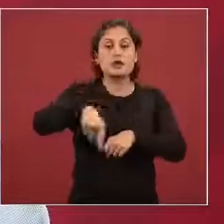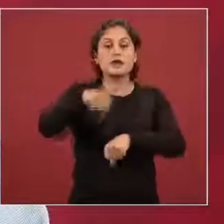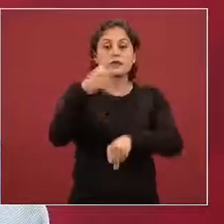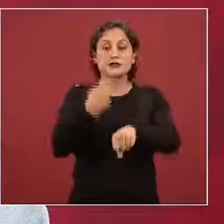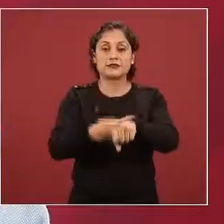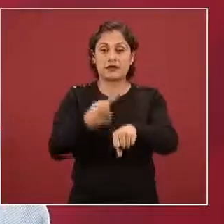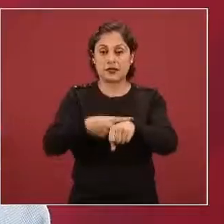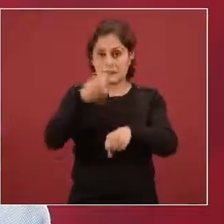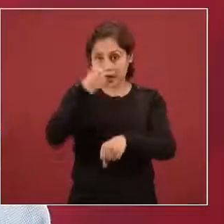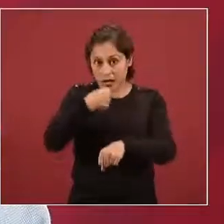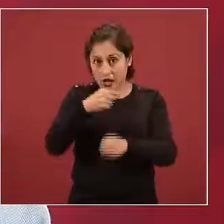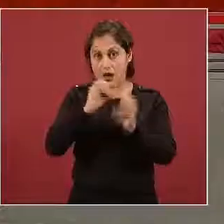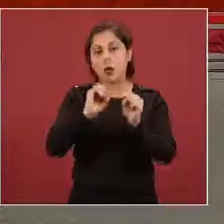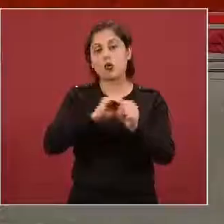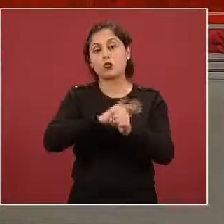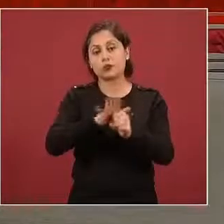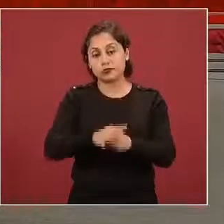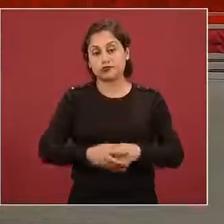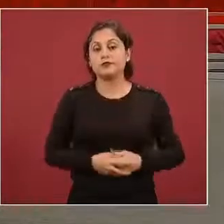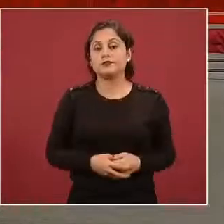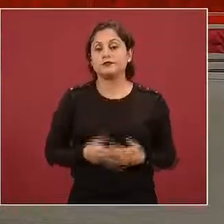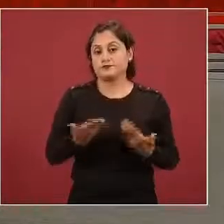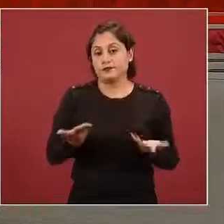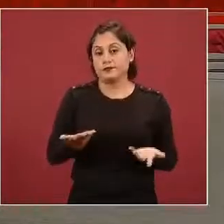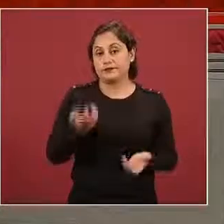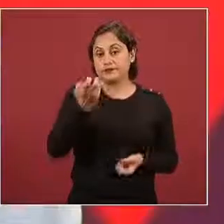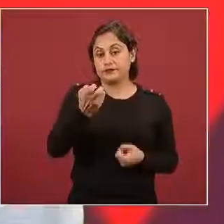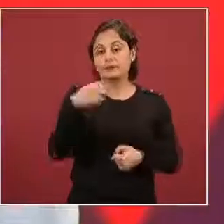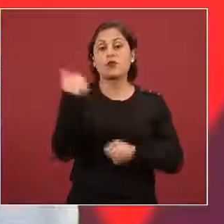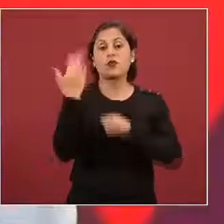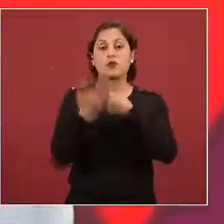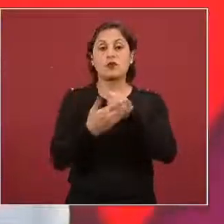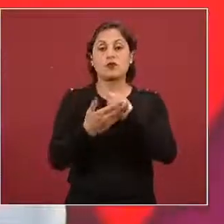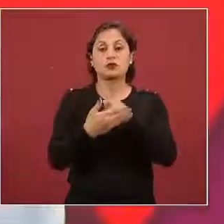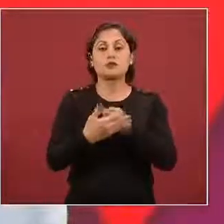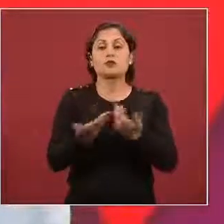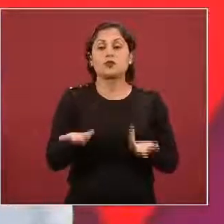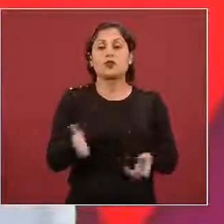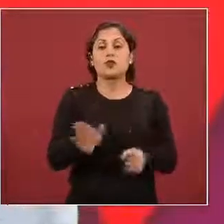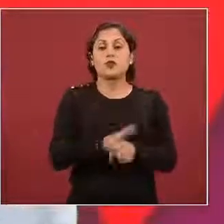respiratoria aguda grave. Y lo vamos a hacer porque vamos a dejar siempre